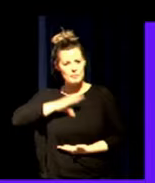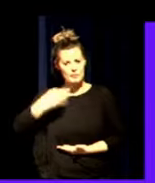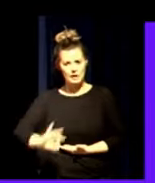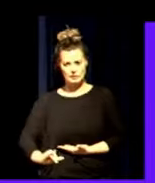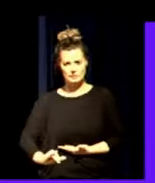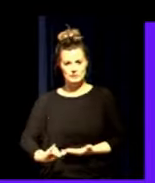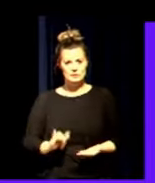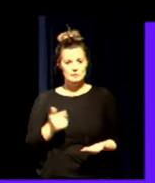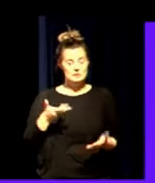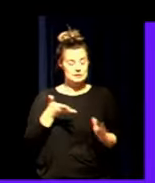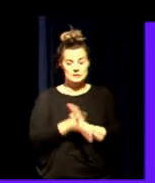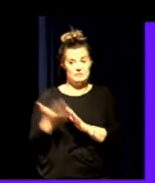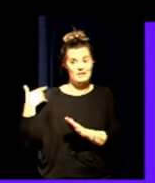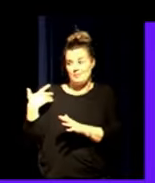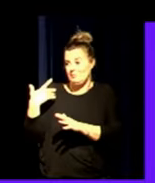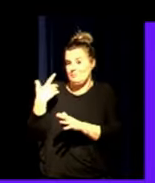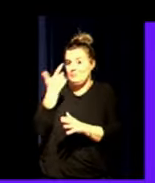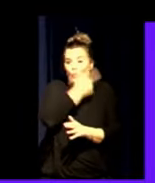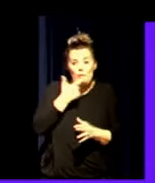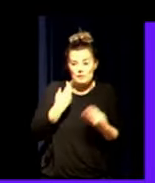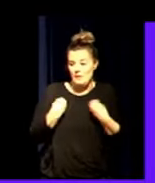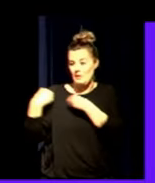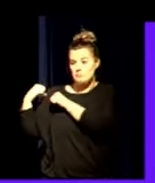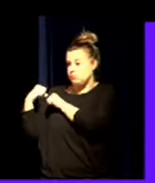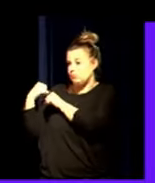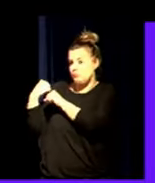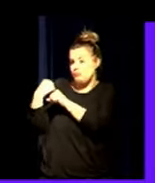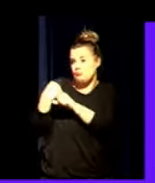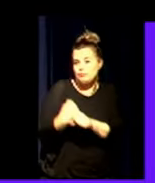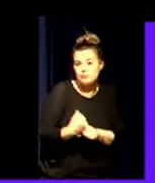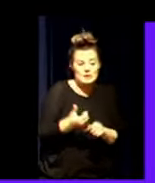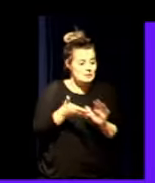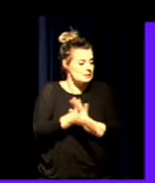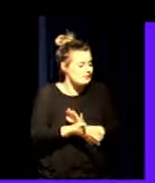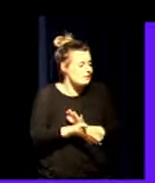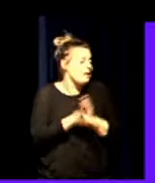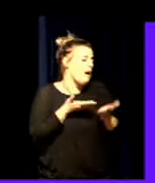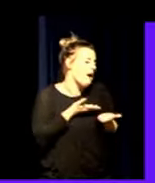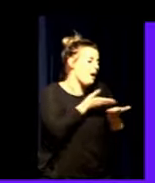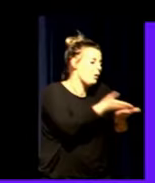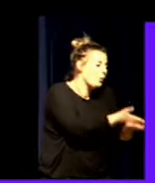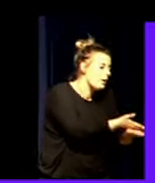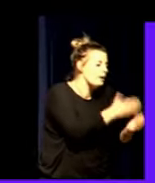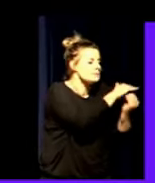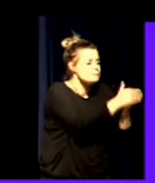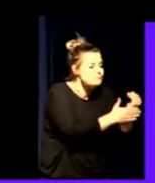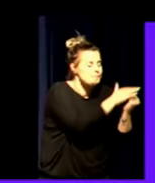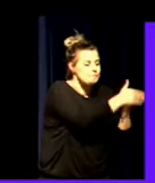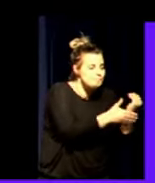es lo que hemos hecho toda la vida, ¿no? Es lo que hemos hecho toda la vida. Consolar, ayudar,